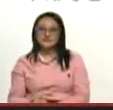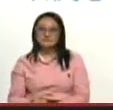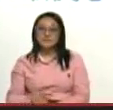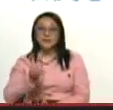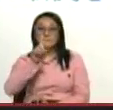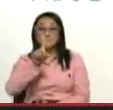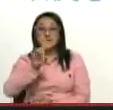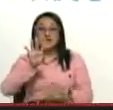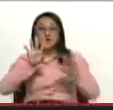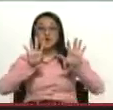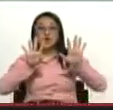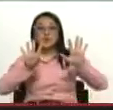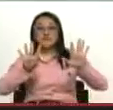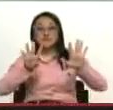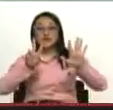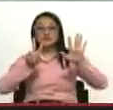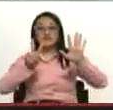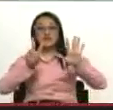1973